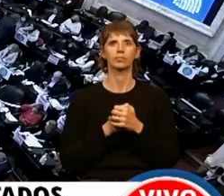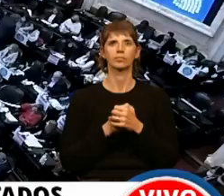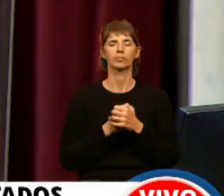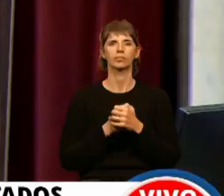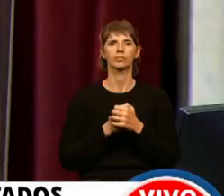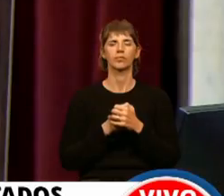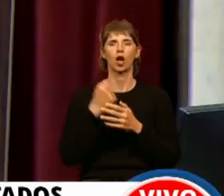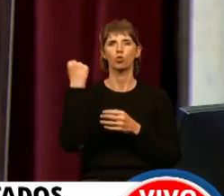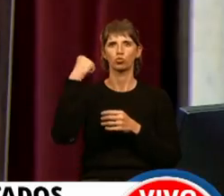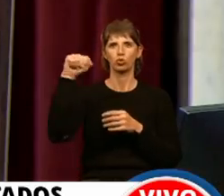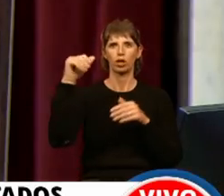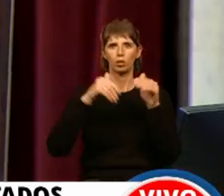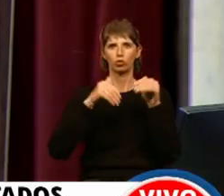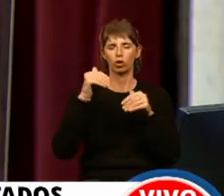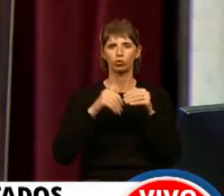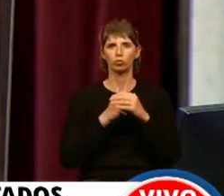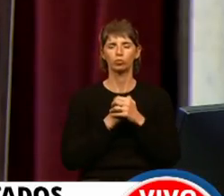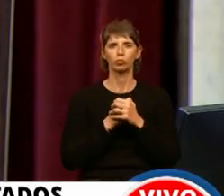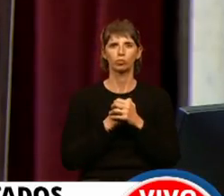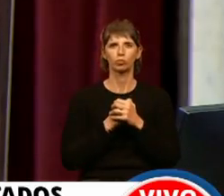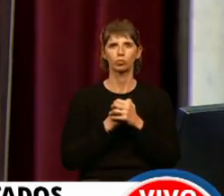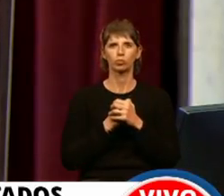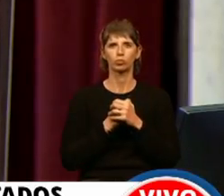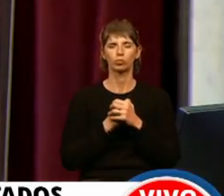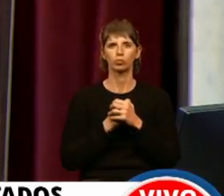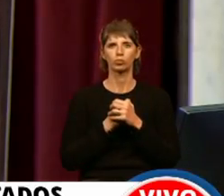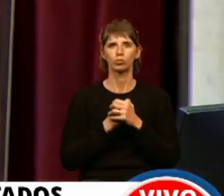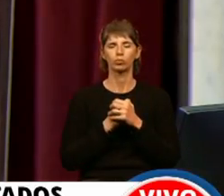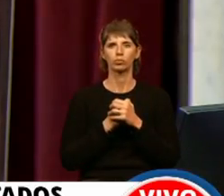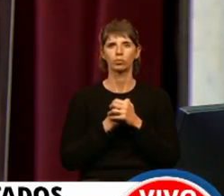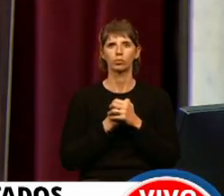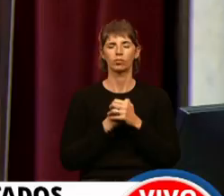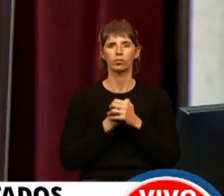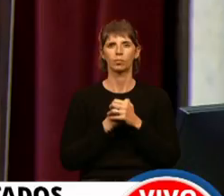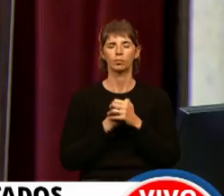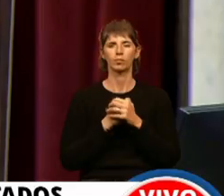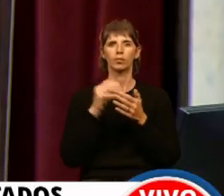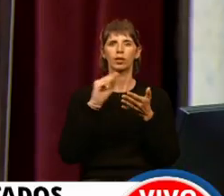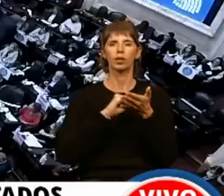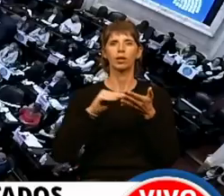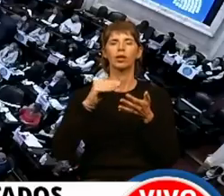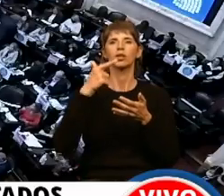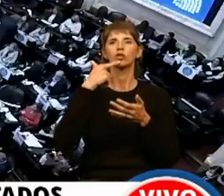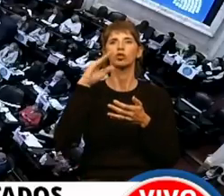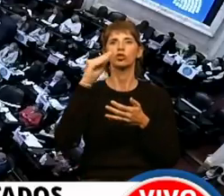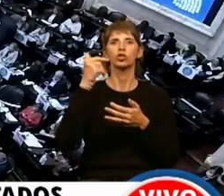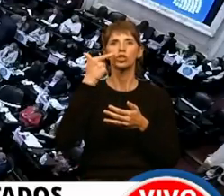ausente a la hora de votar diputado alfredo oscar schiavoni